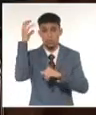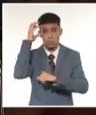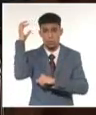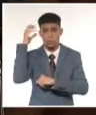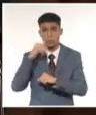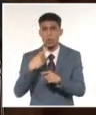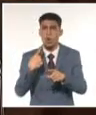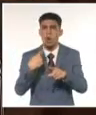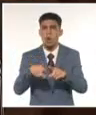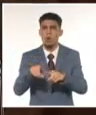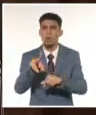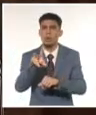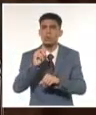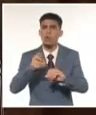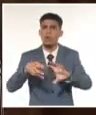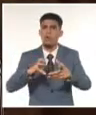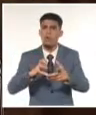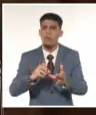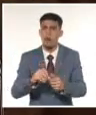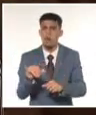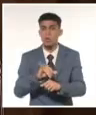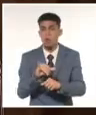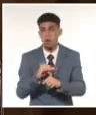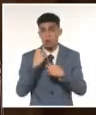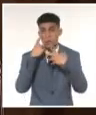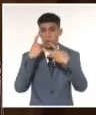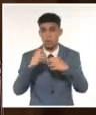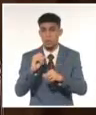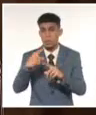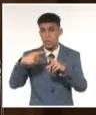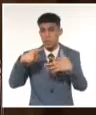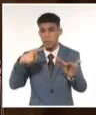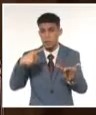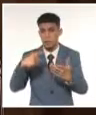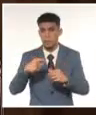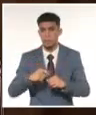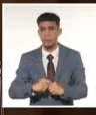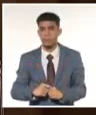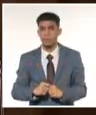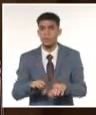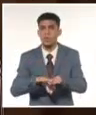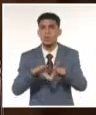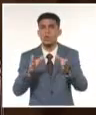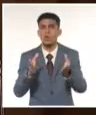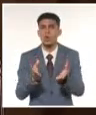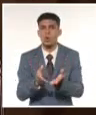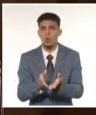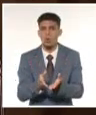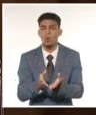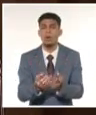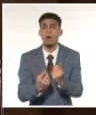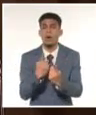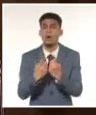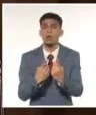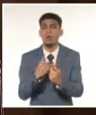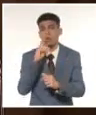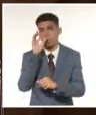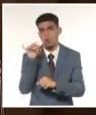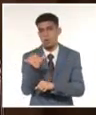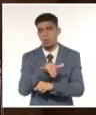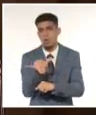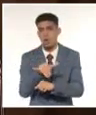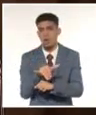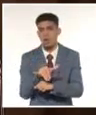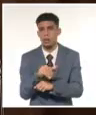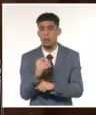otros desafíos inaplazables. En primer lugar, la atenuación de las desigualdades que se nos han creado y con las cuales no